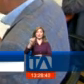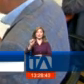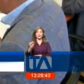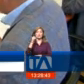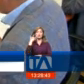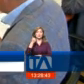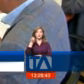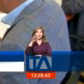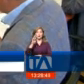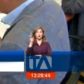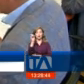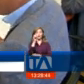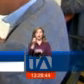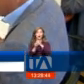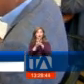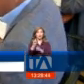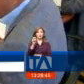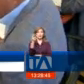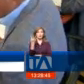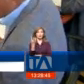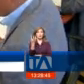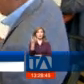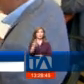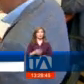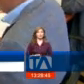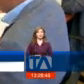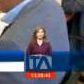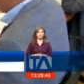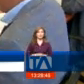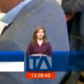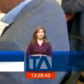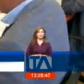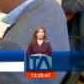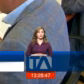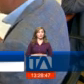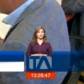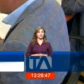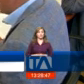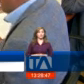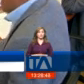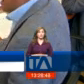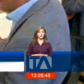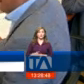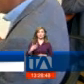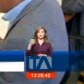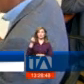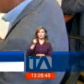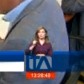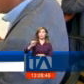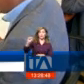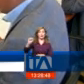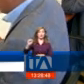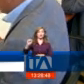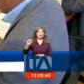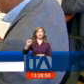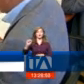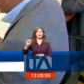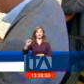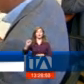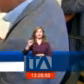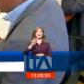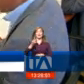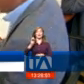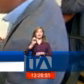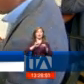17 de octubre del 2014. Sin embargo, registra salida del país el 20 de mayo del